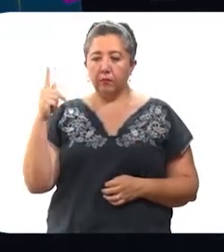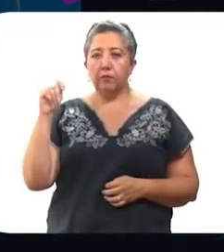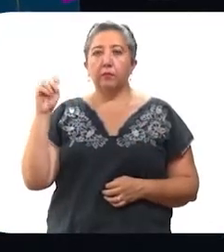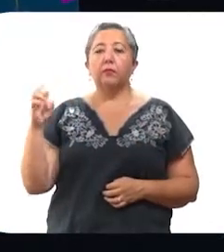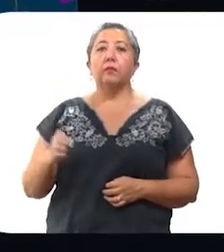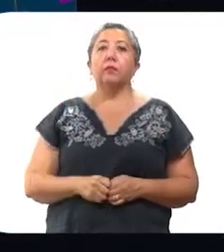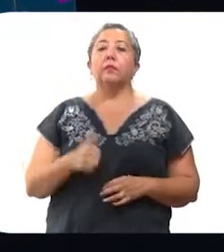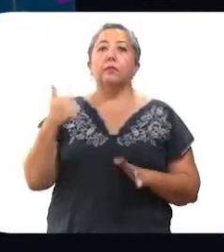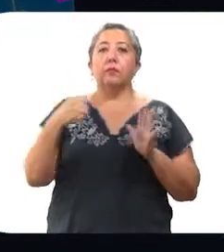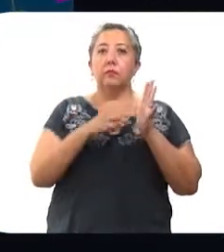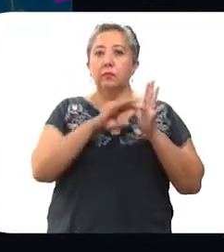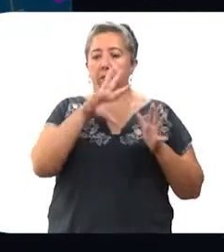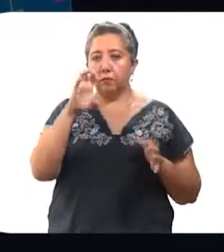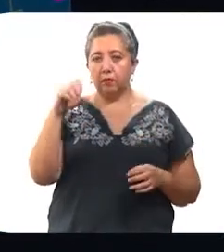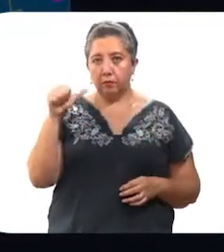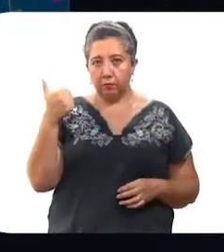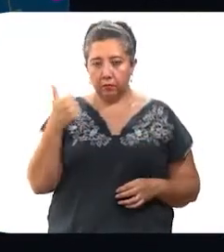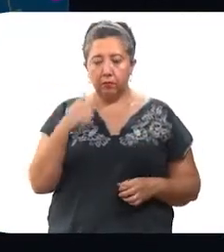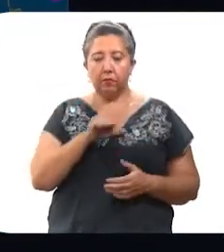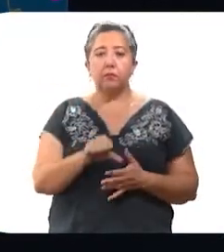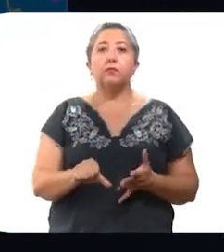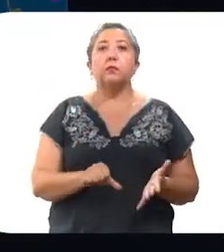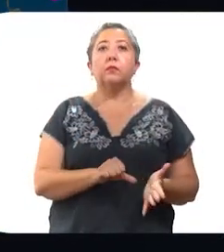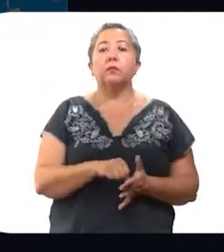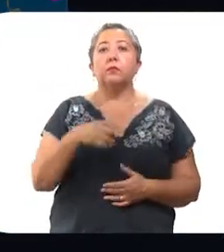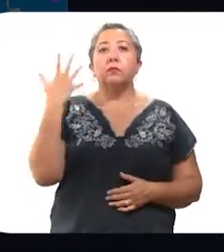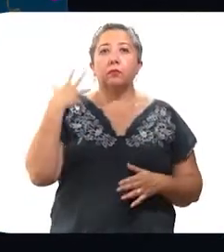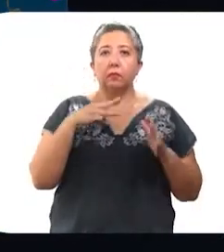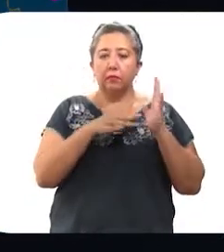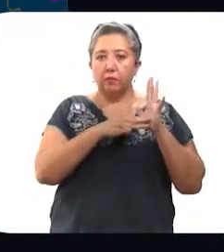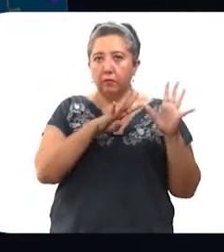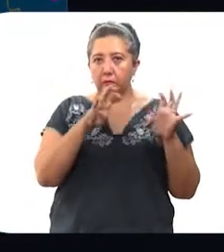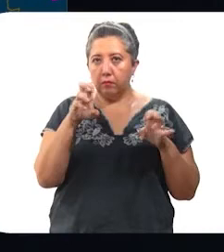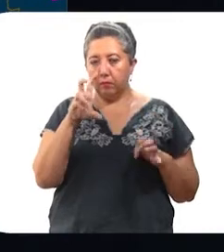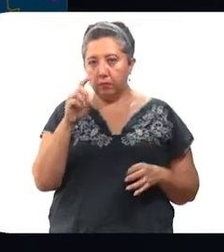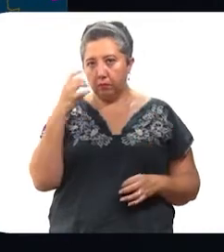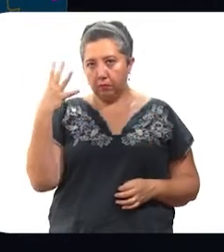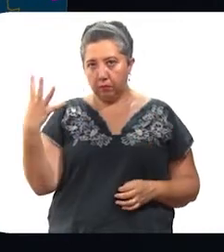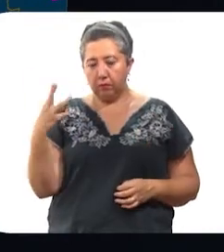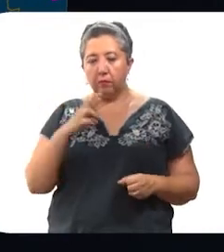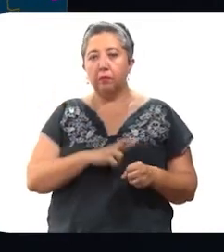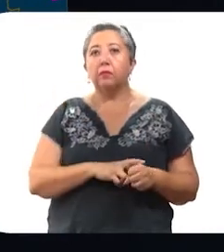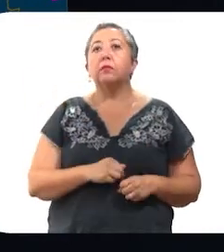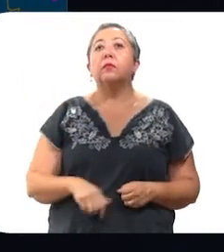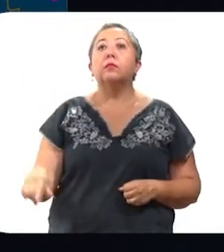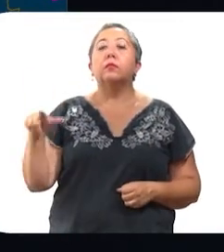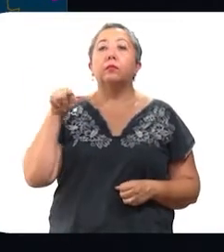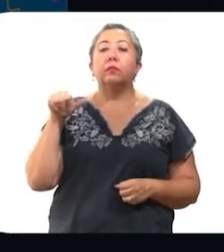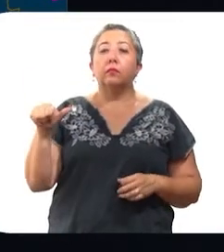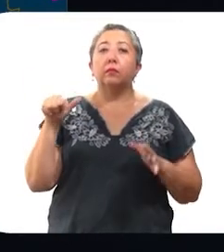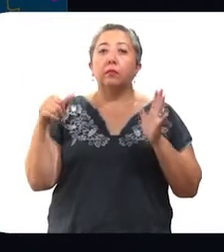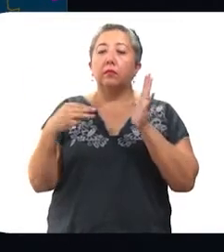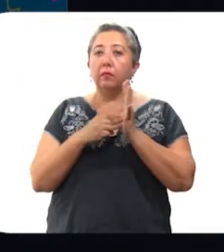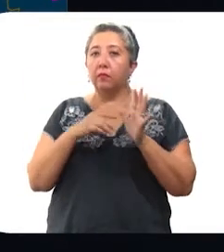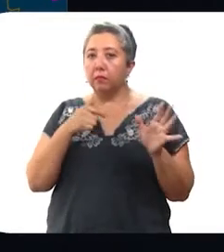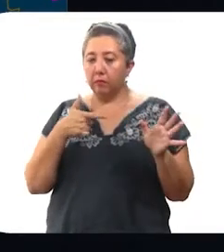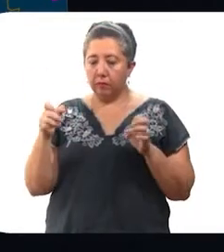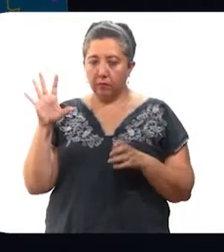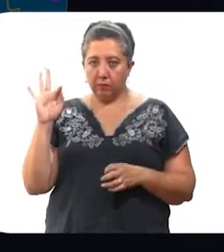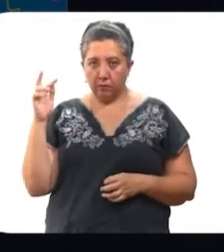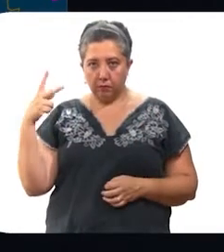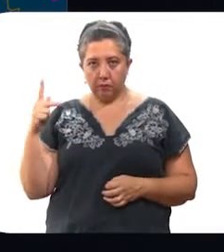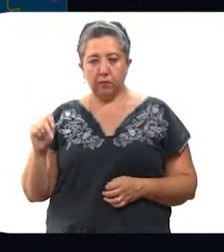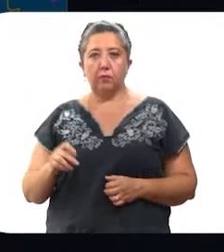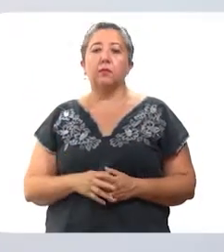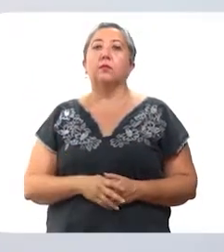oriente, 6.511 en la zona centro, 10.934 en la zona sur, 16.748 en la